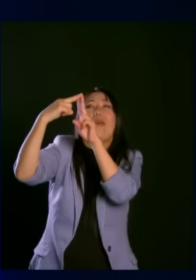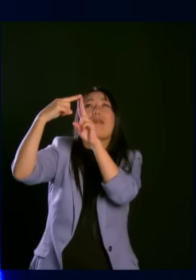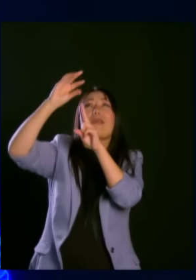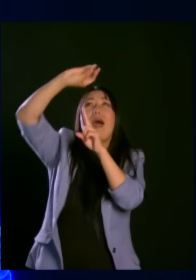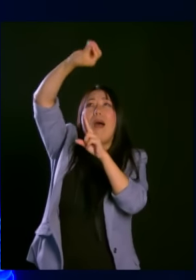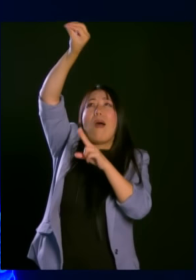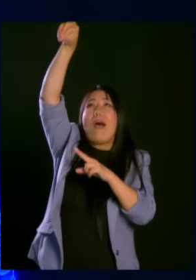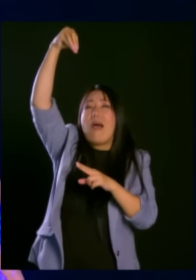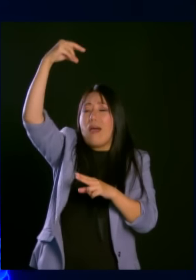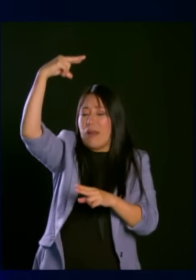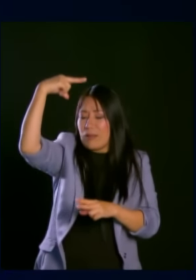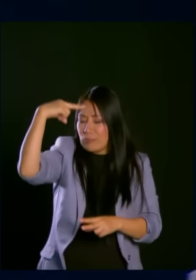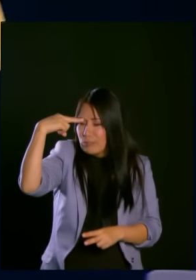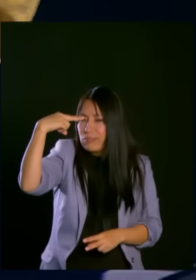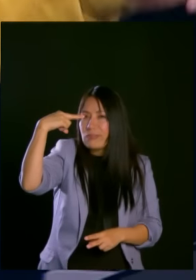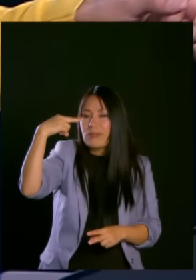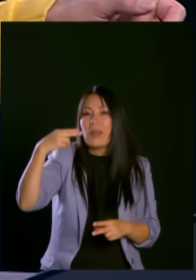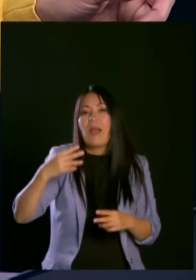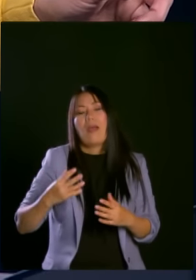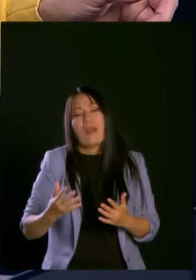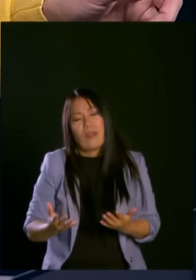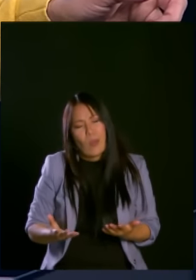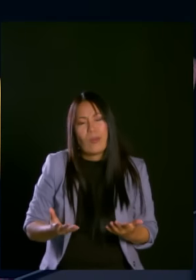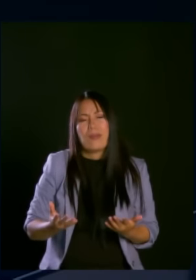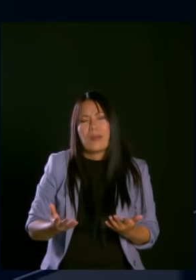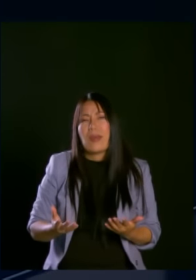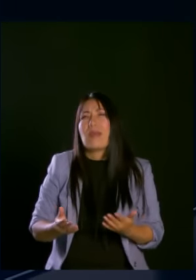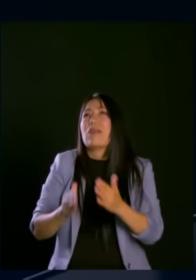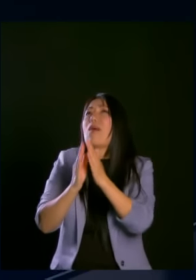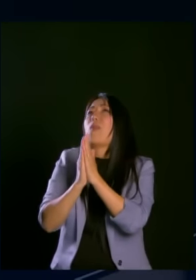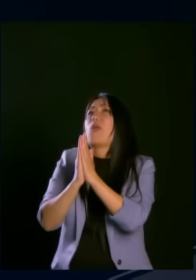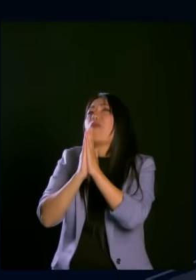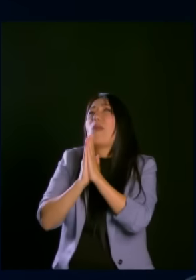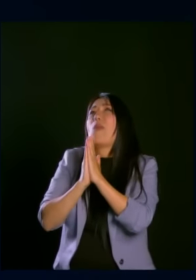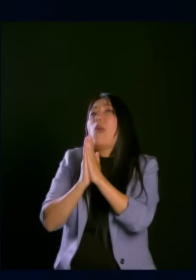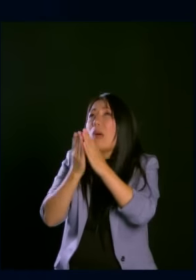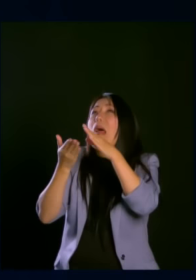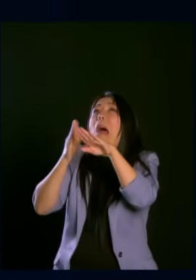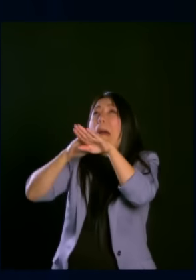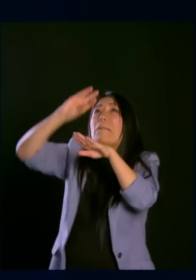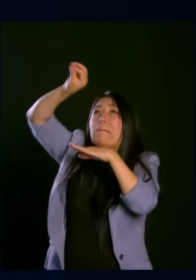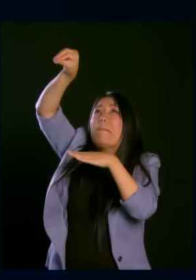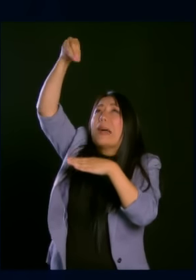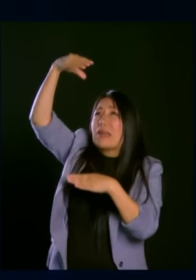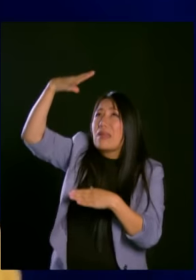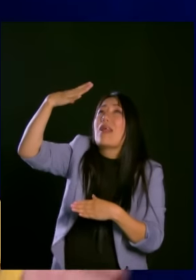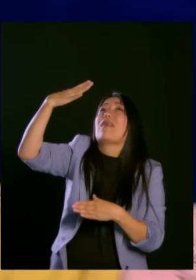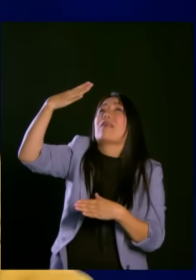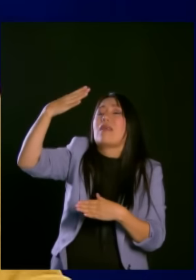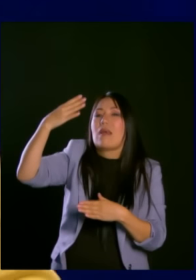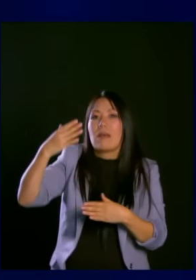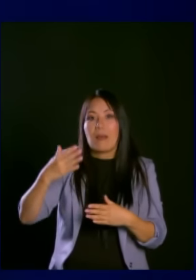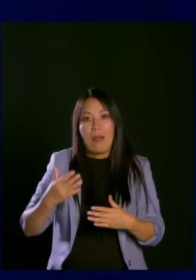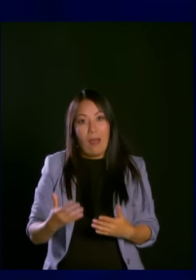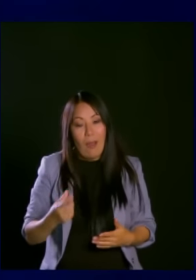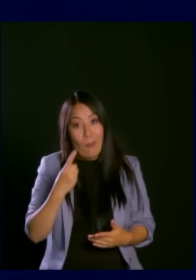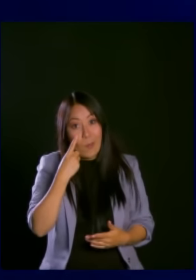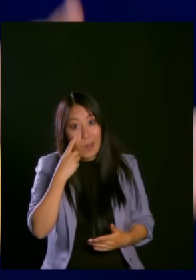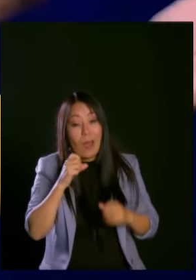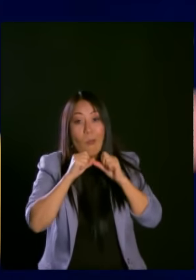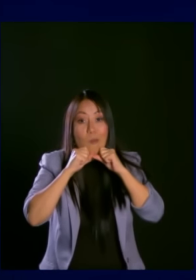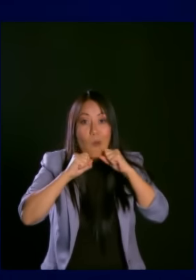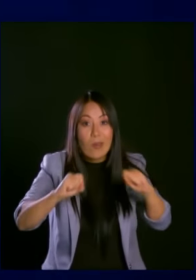gracia. Ahora bien, si he hallado gracia, entonces dame gracia. Hasta Moisés sabía